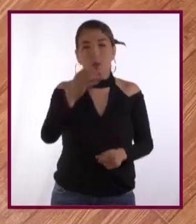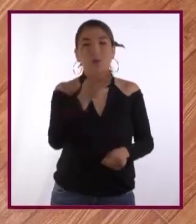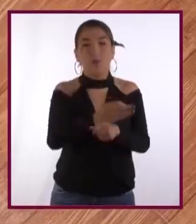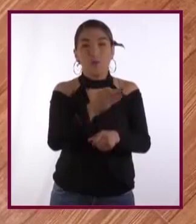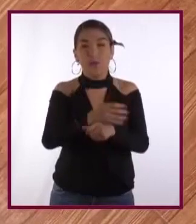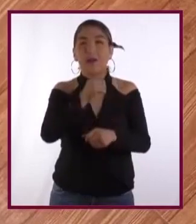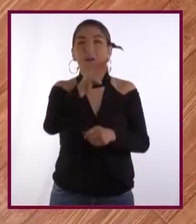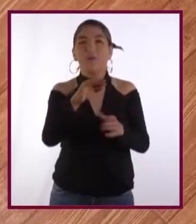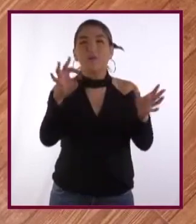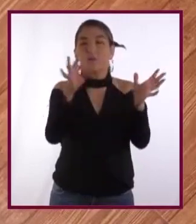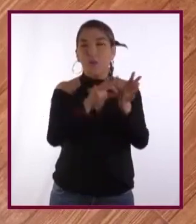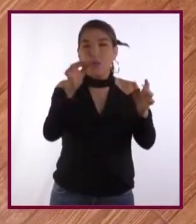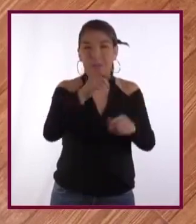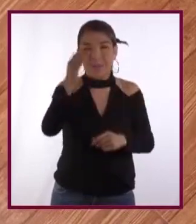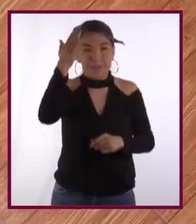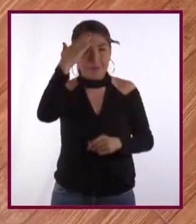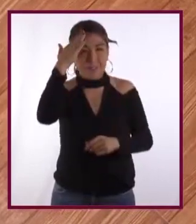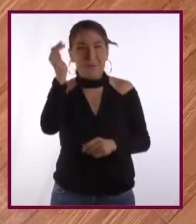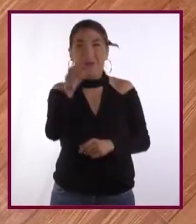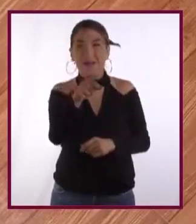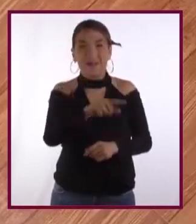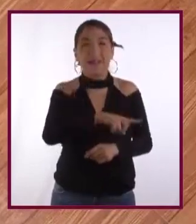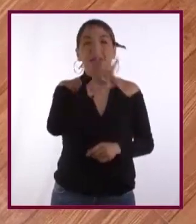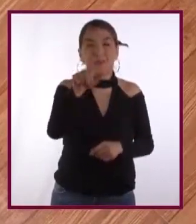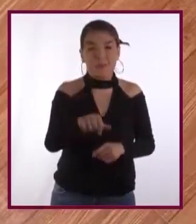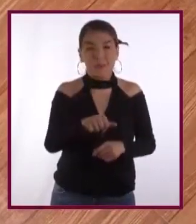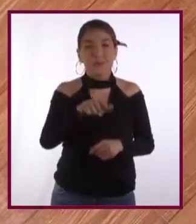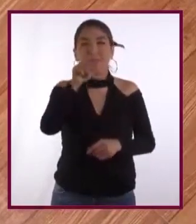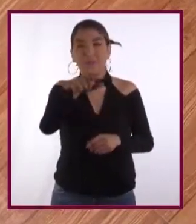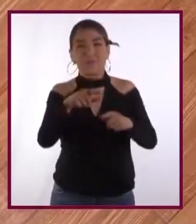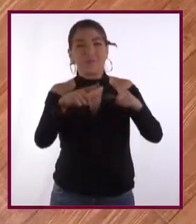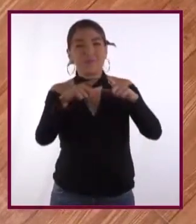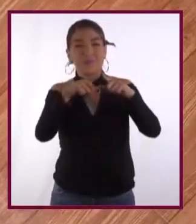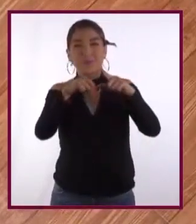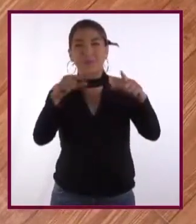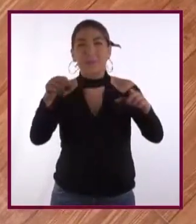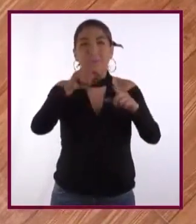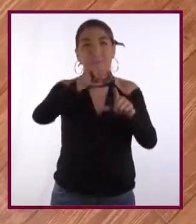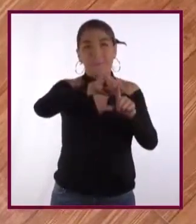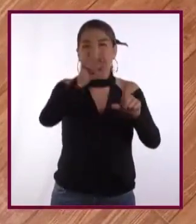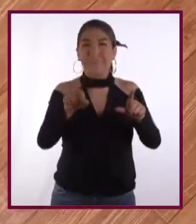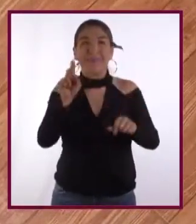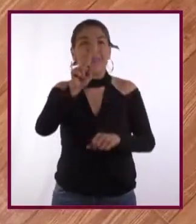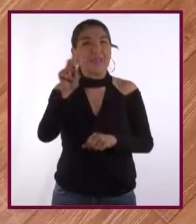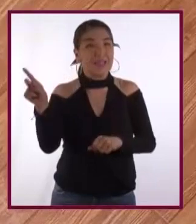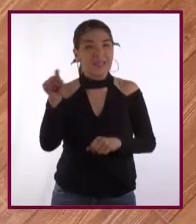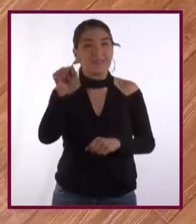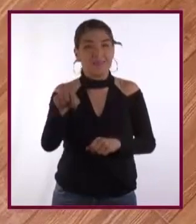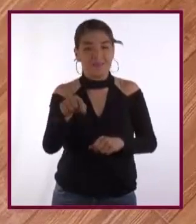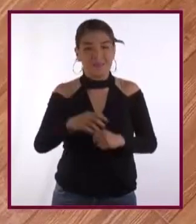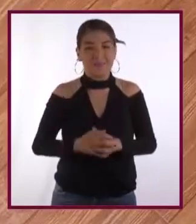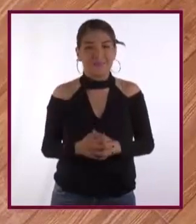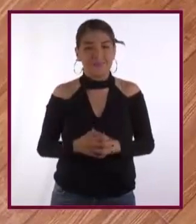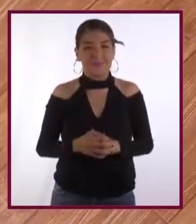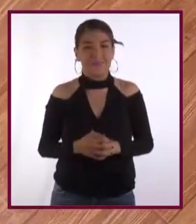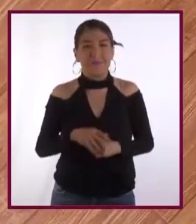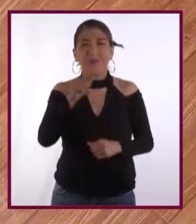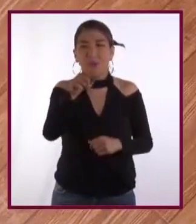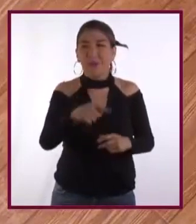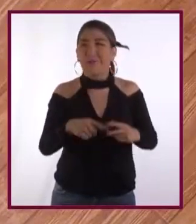Recuerden que tenemos nuestra línea base aquí. Ahora colocamos nuestro transportador en el extremo derecho de nuestra línea